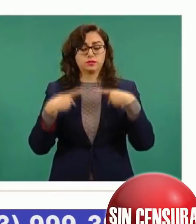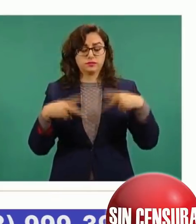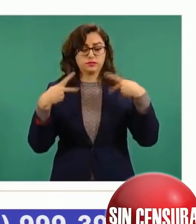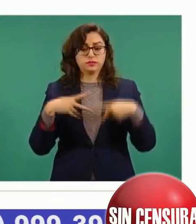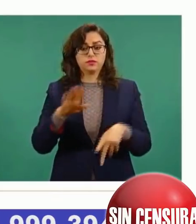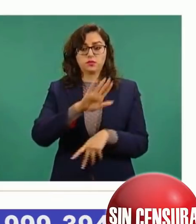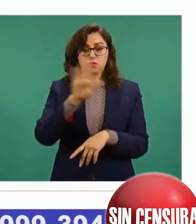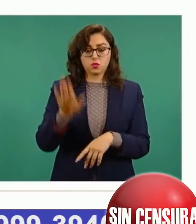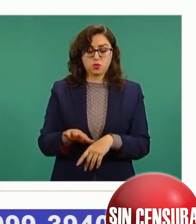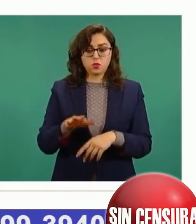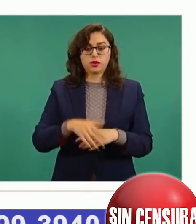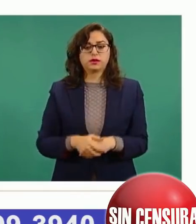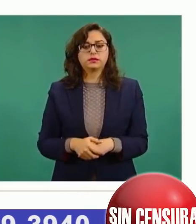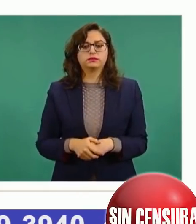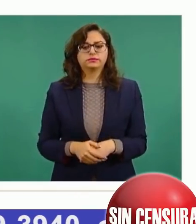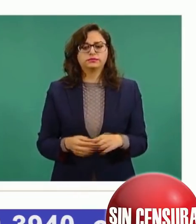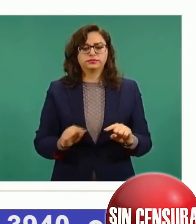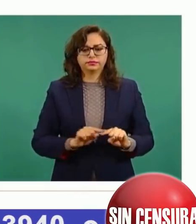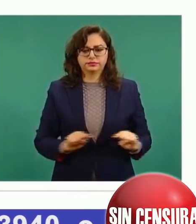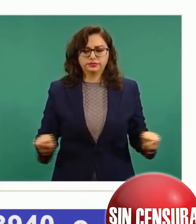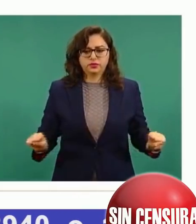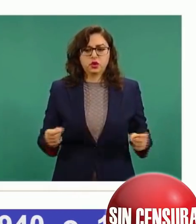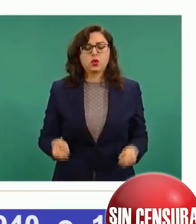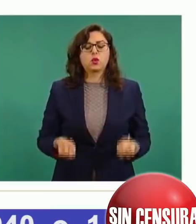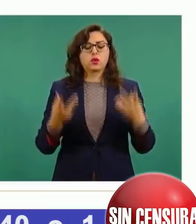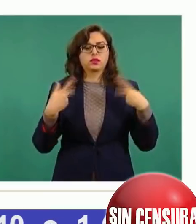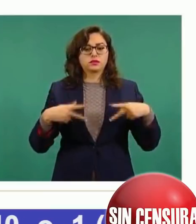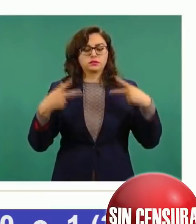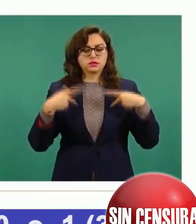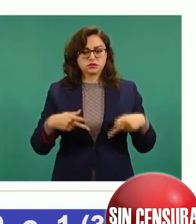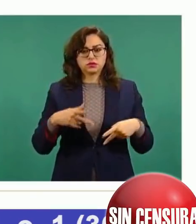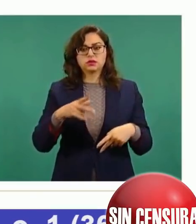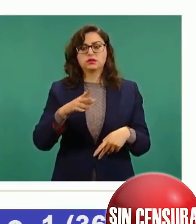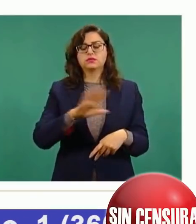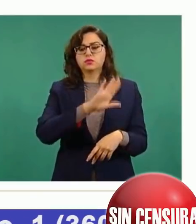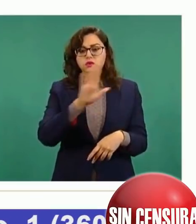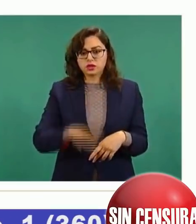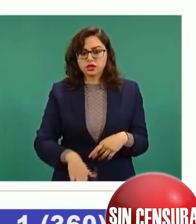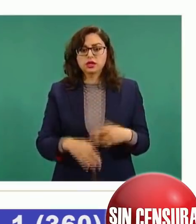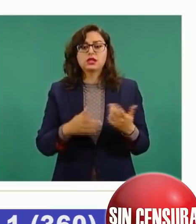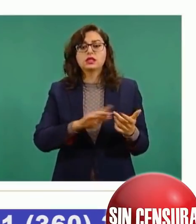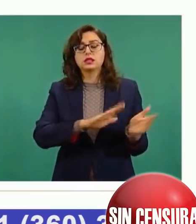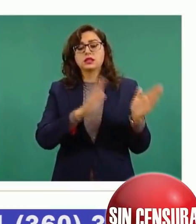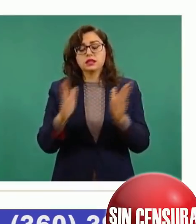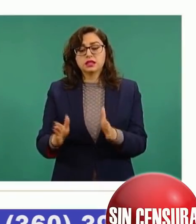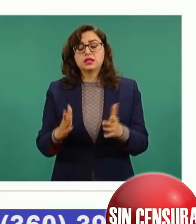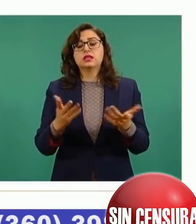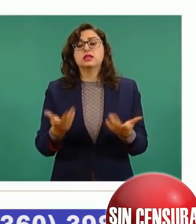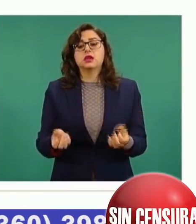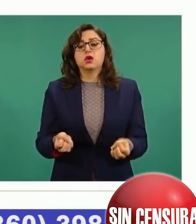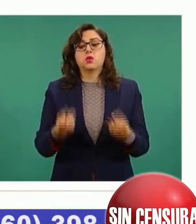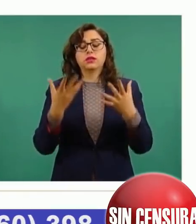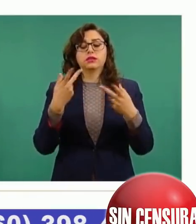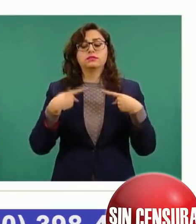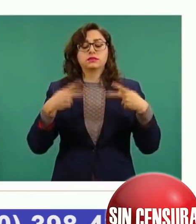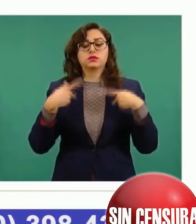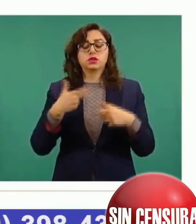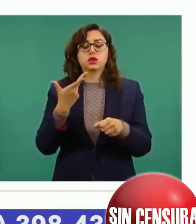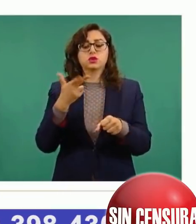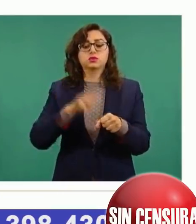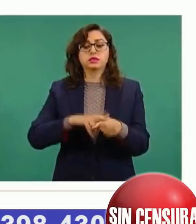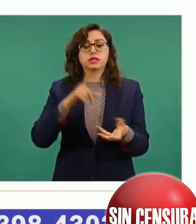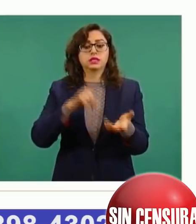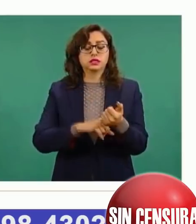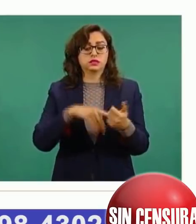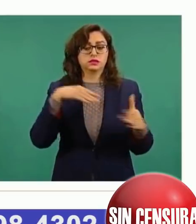segundo panel es la hospitalización. Este será el proceder, vemos la siguiente que tendremos para todas las